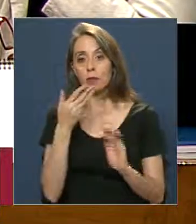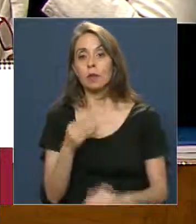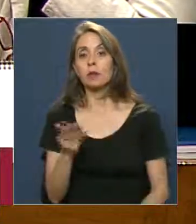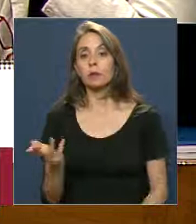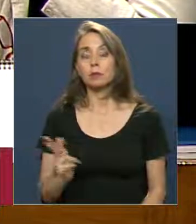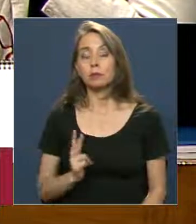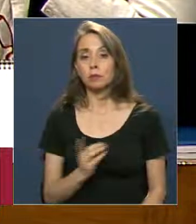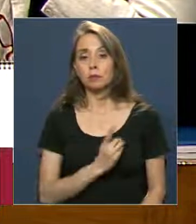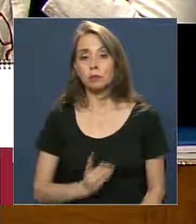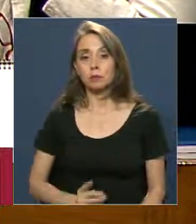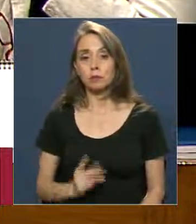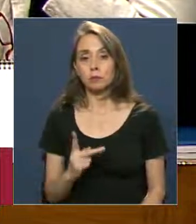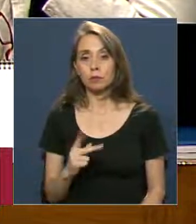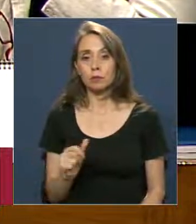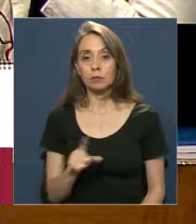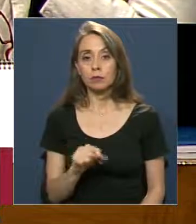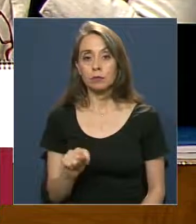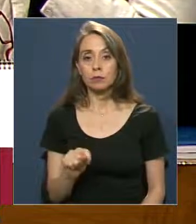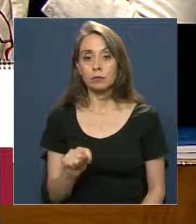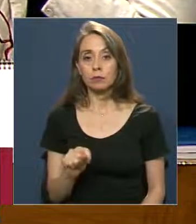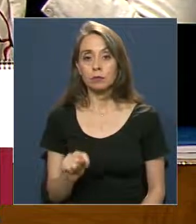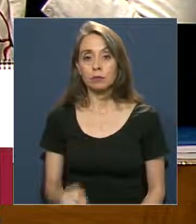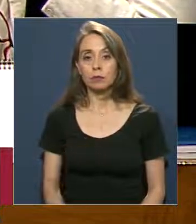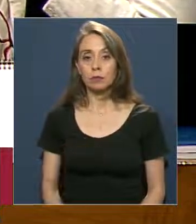señor diputado don Pablo Cast.